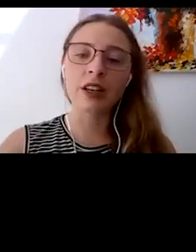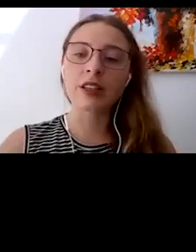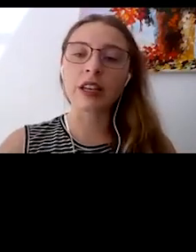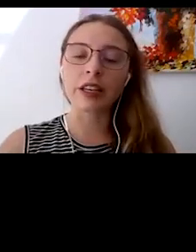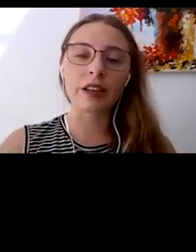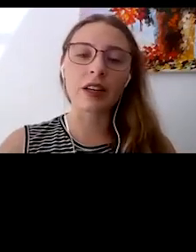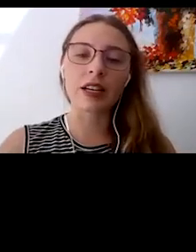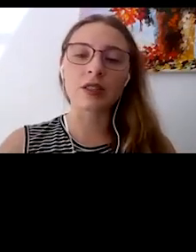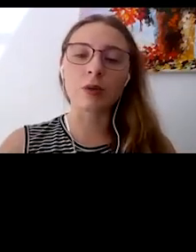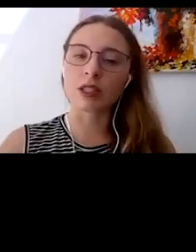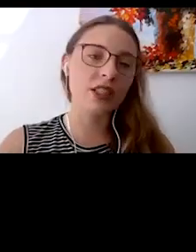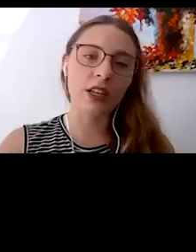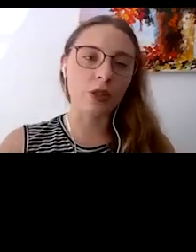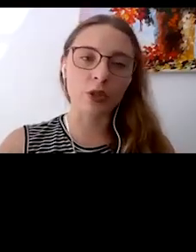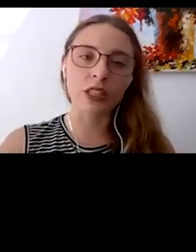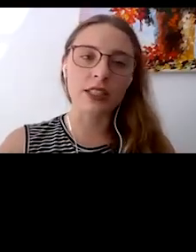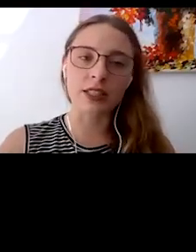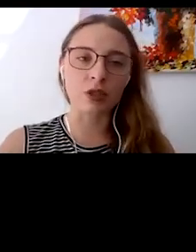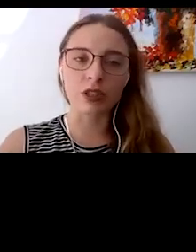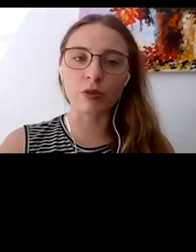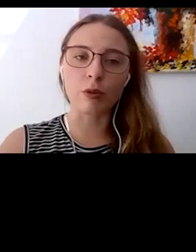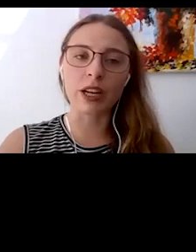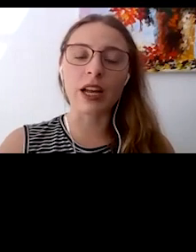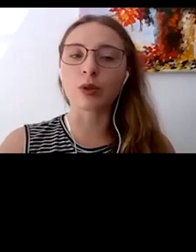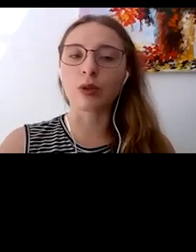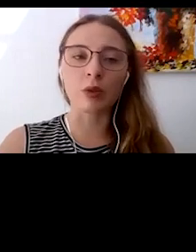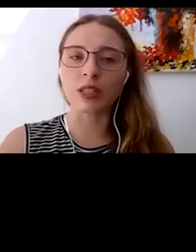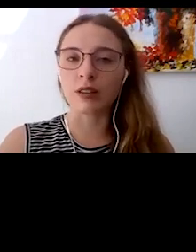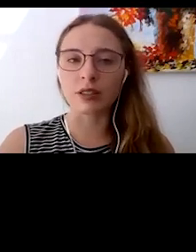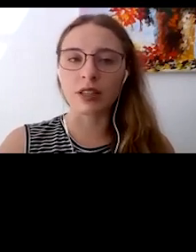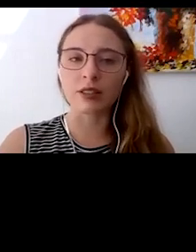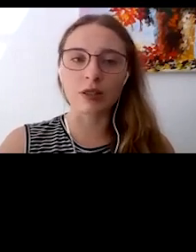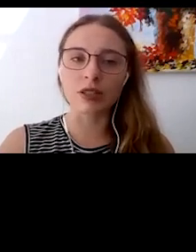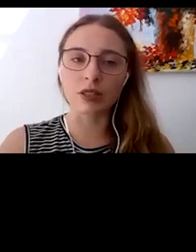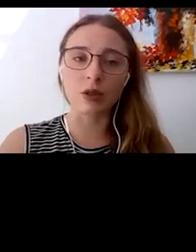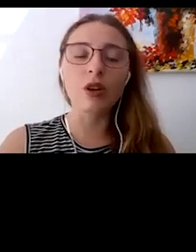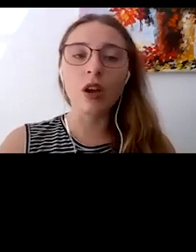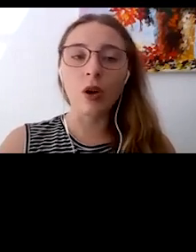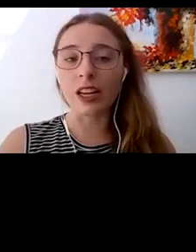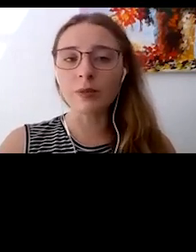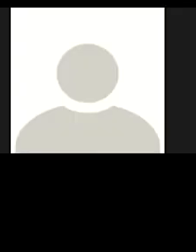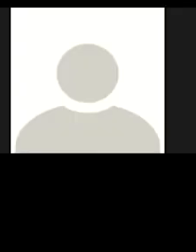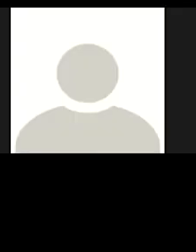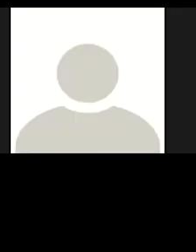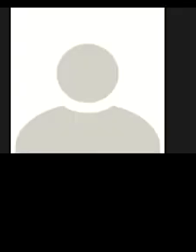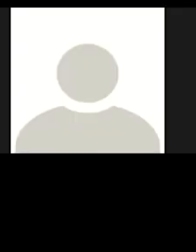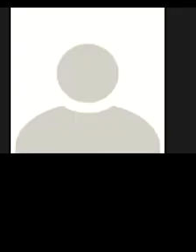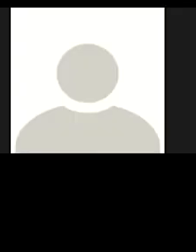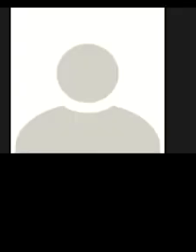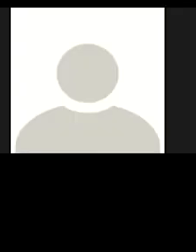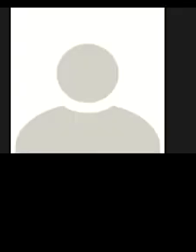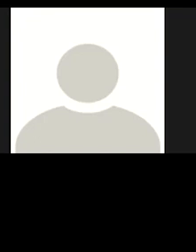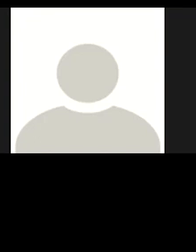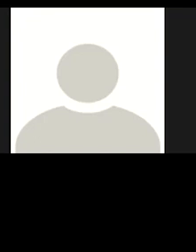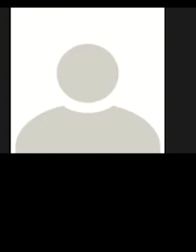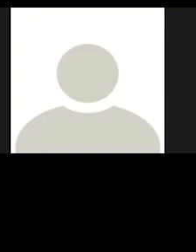que seguir las obligaciones que le corresponden de las retenciones conforme a la autoridad judicial que se le está solicitando o al IMSS. Sí, claro. Pero